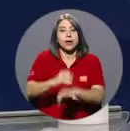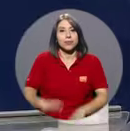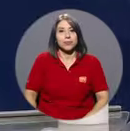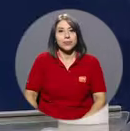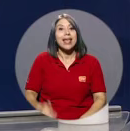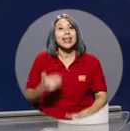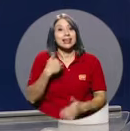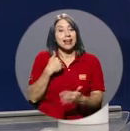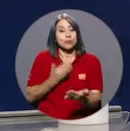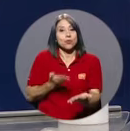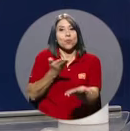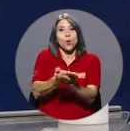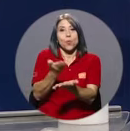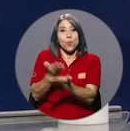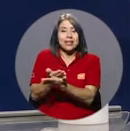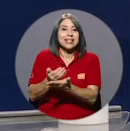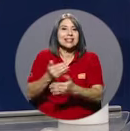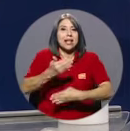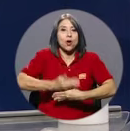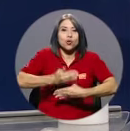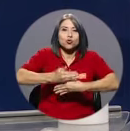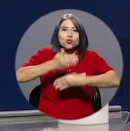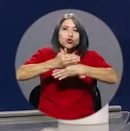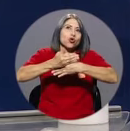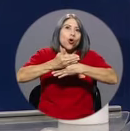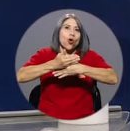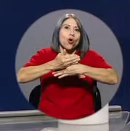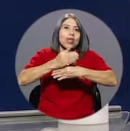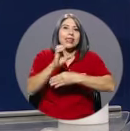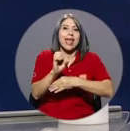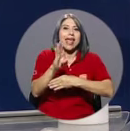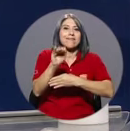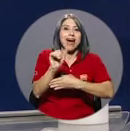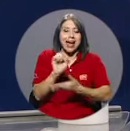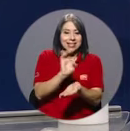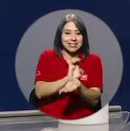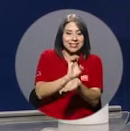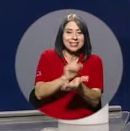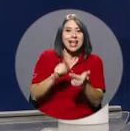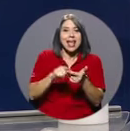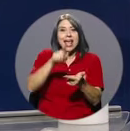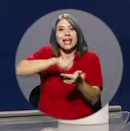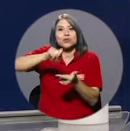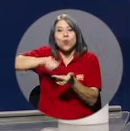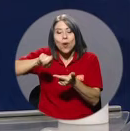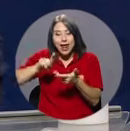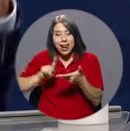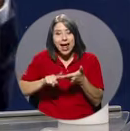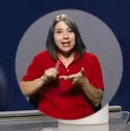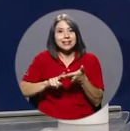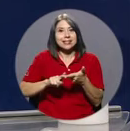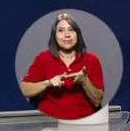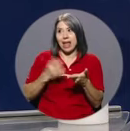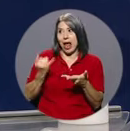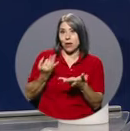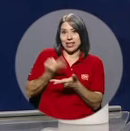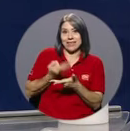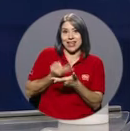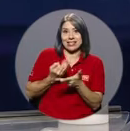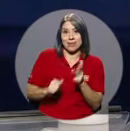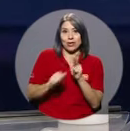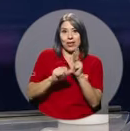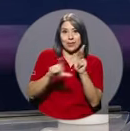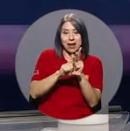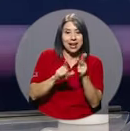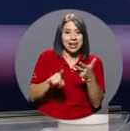empleo. Tenemos propuestas así rápidamente, construcción de, por ejemplo, de BAIS, de escuelas, de ahorita que estamos también con financiamiento